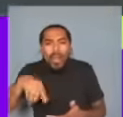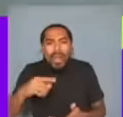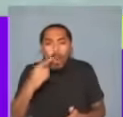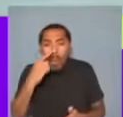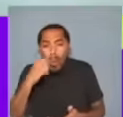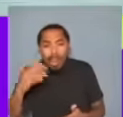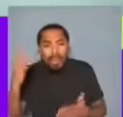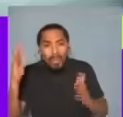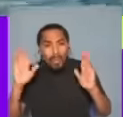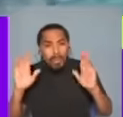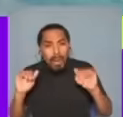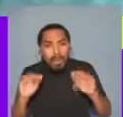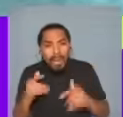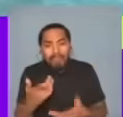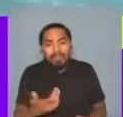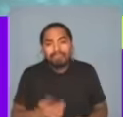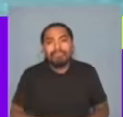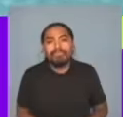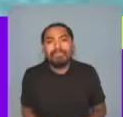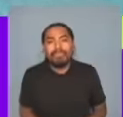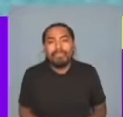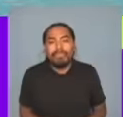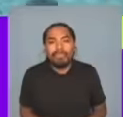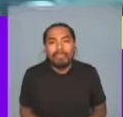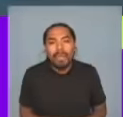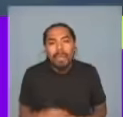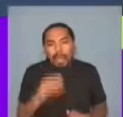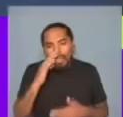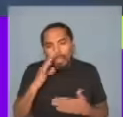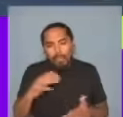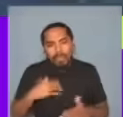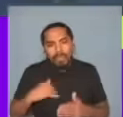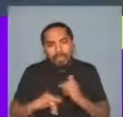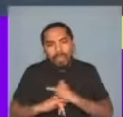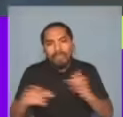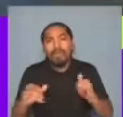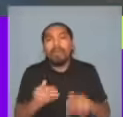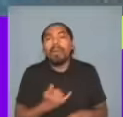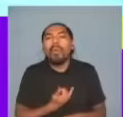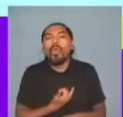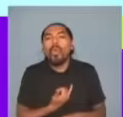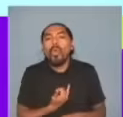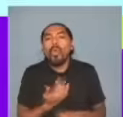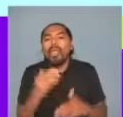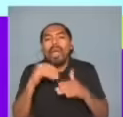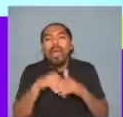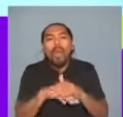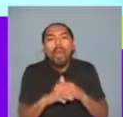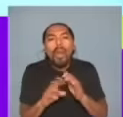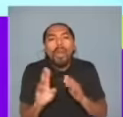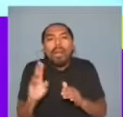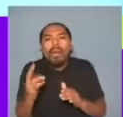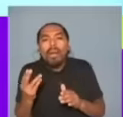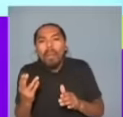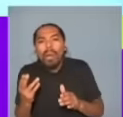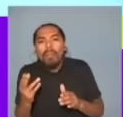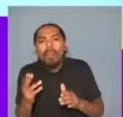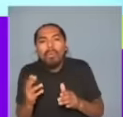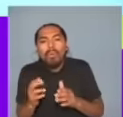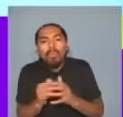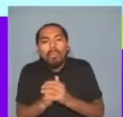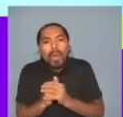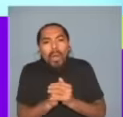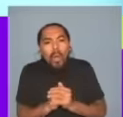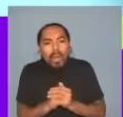luego dónde estarán descansando sus restos, porque la gente no va a poder, y lamentablemente es